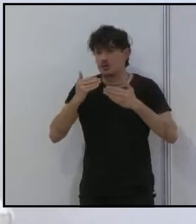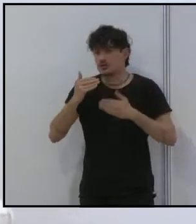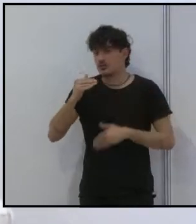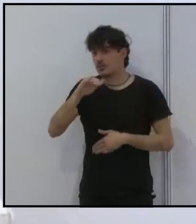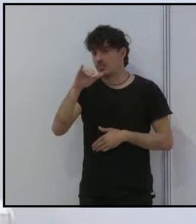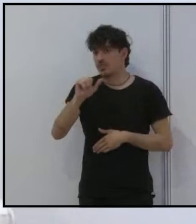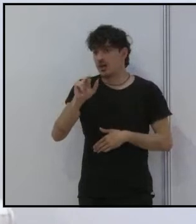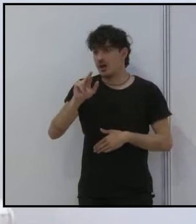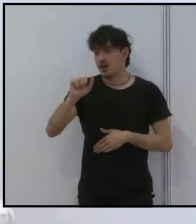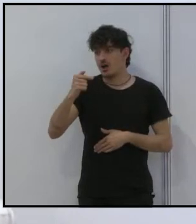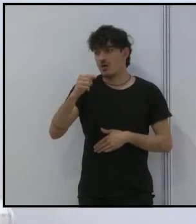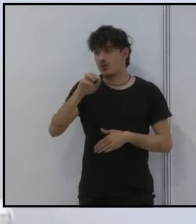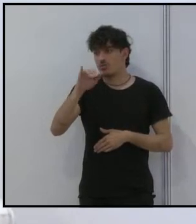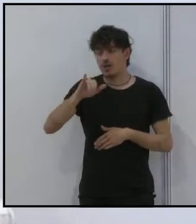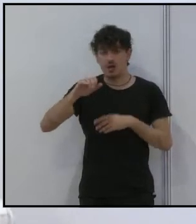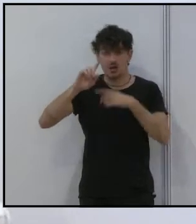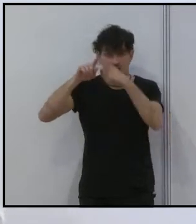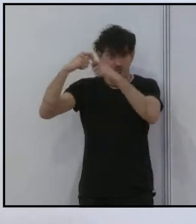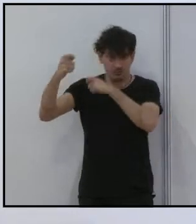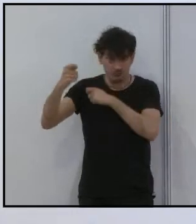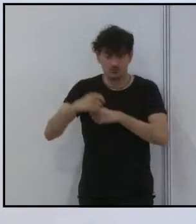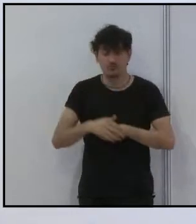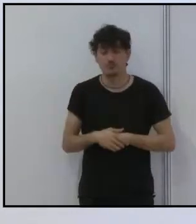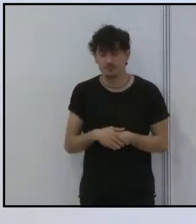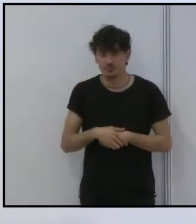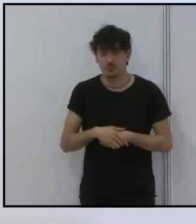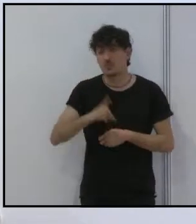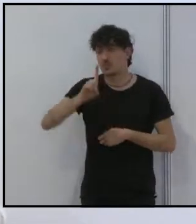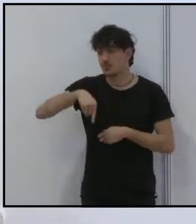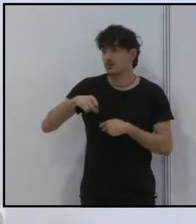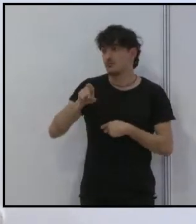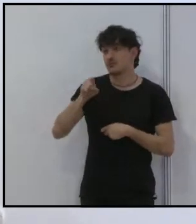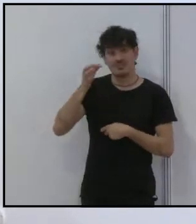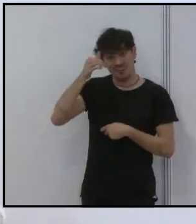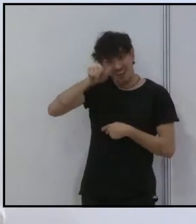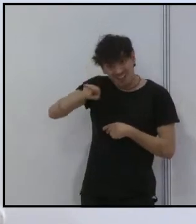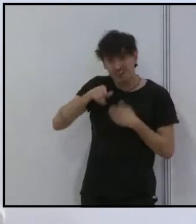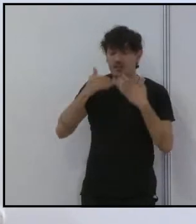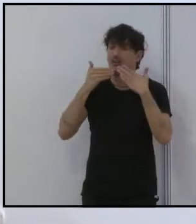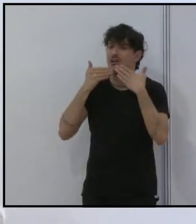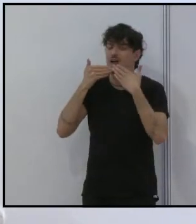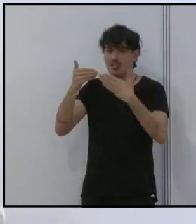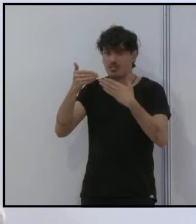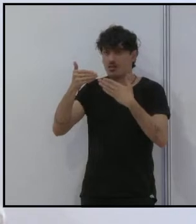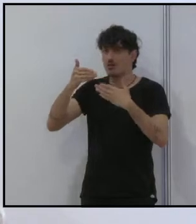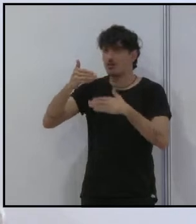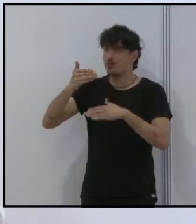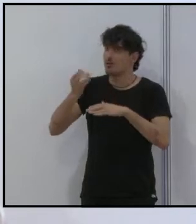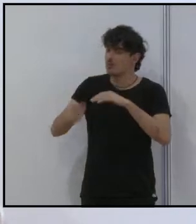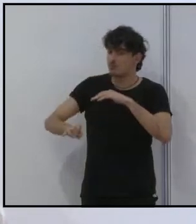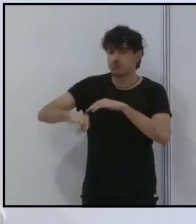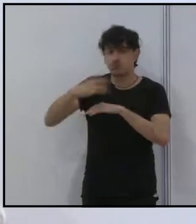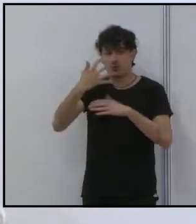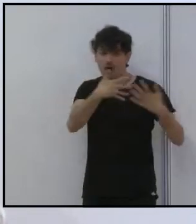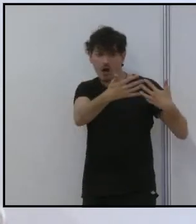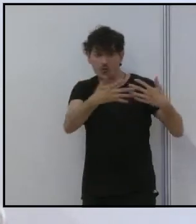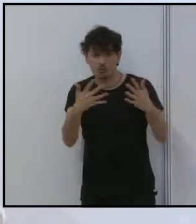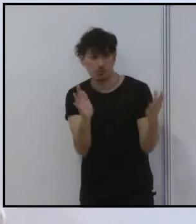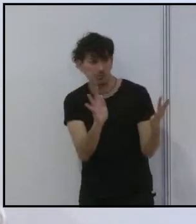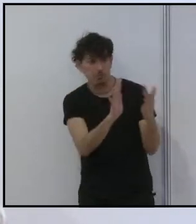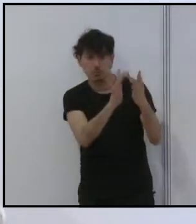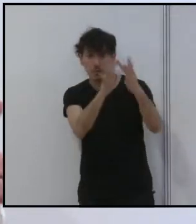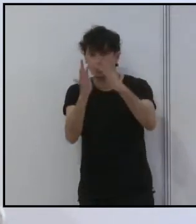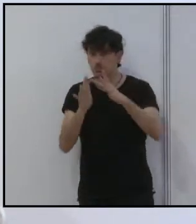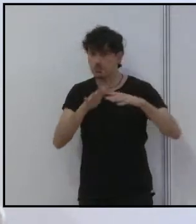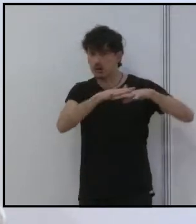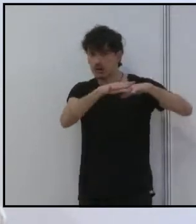Juan Casamayor. A él le agradezco también que haya sabido crear redes entre sus autores, aquí nos